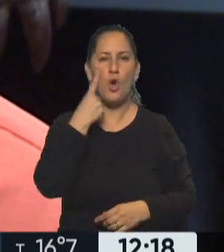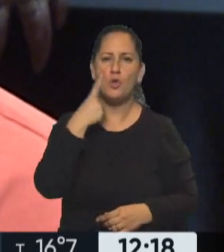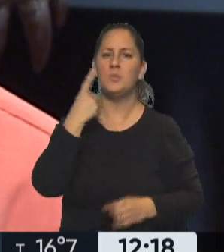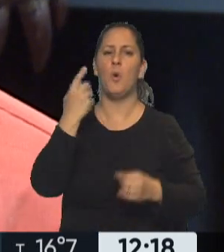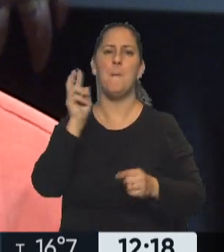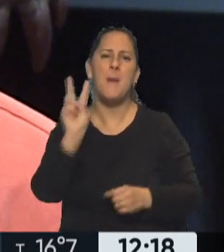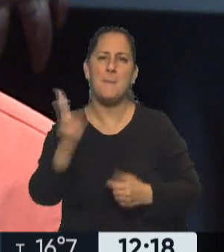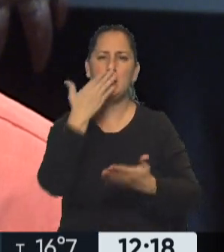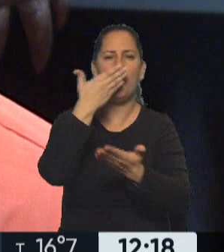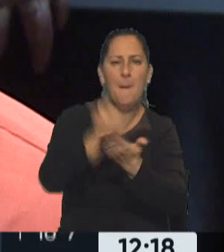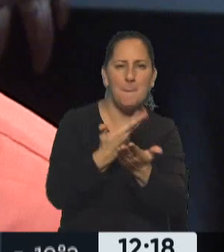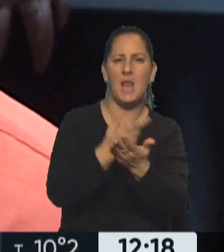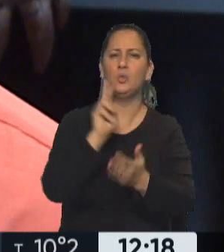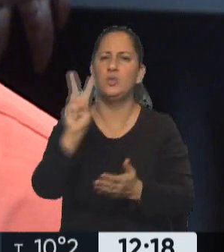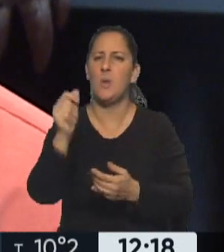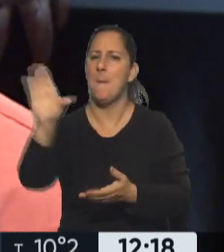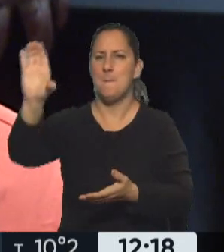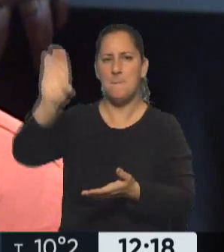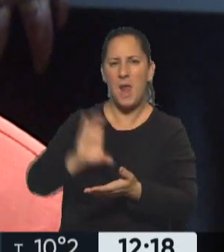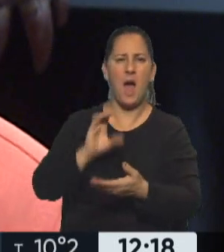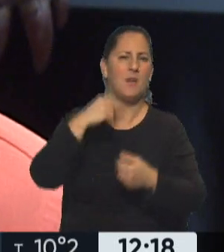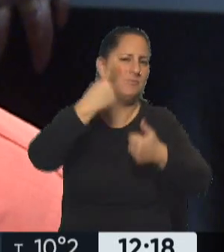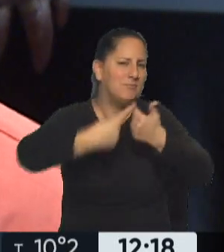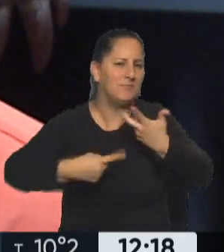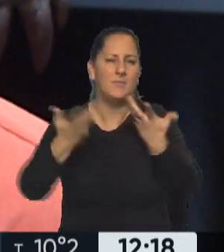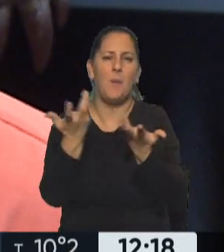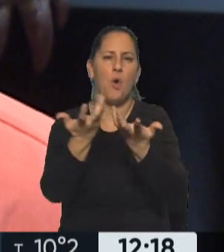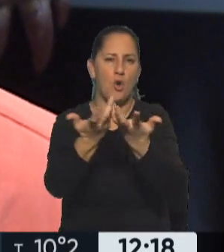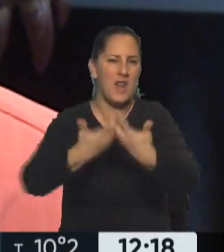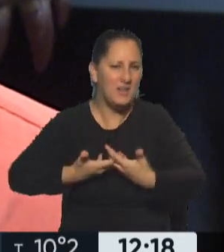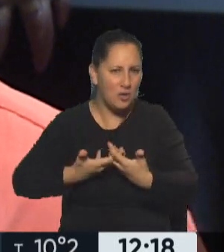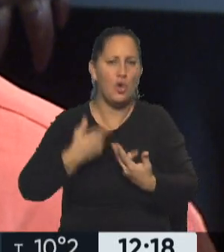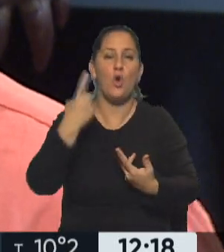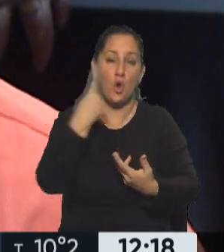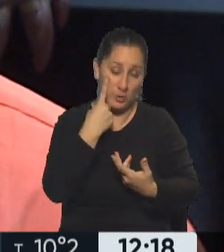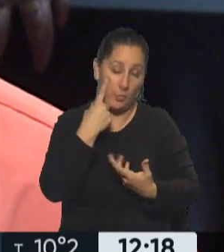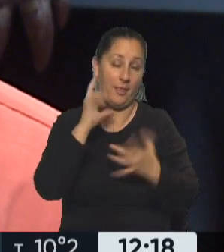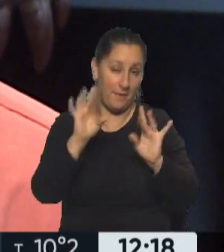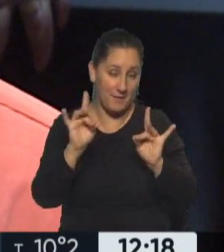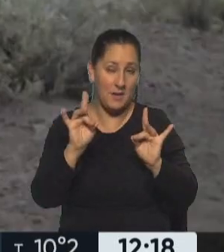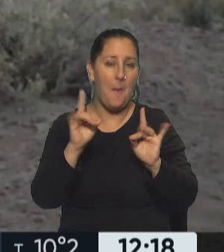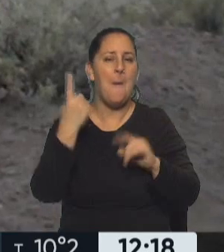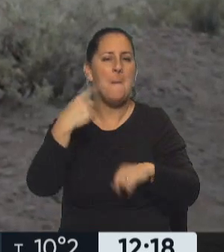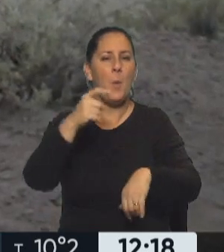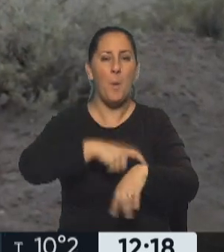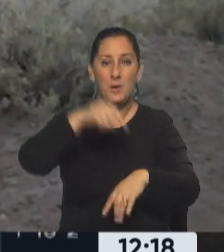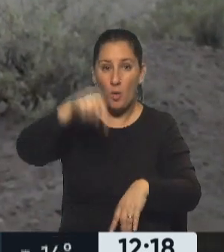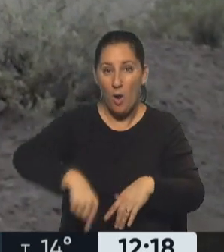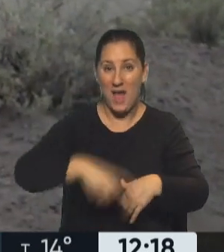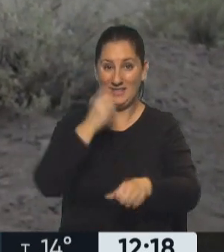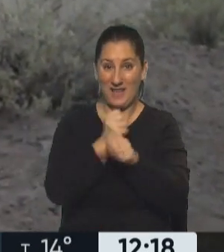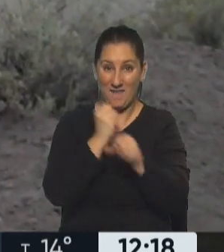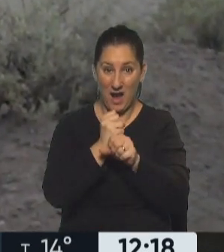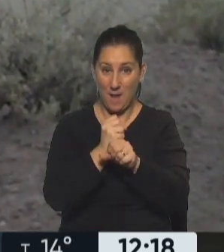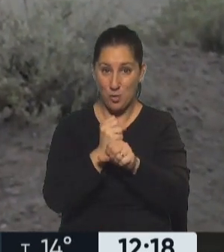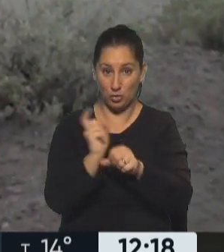permisos dinero para comida todo todo todo es una complicación pero en este caso en el trabajo que